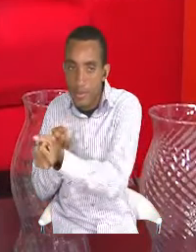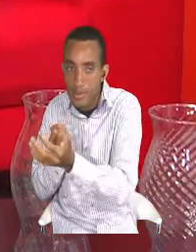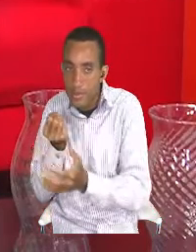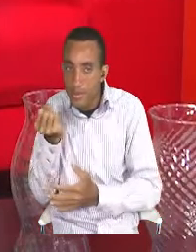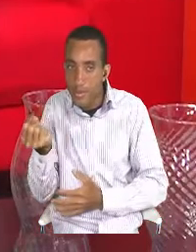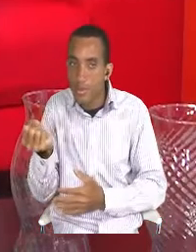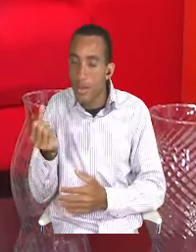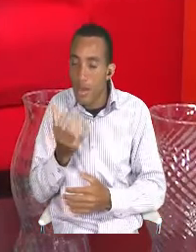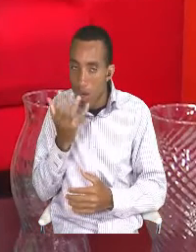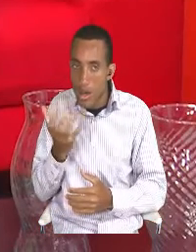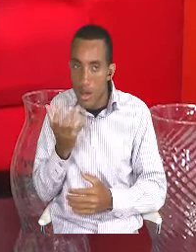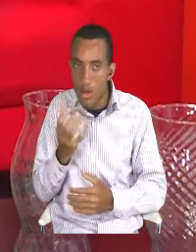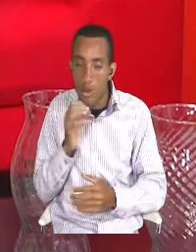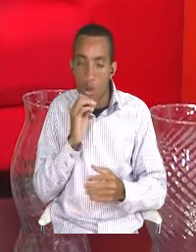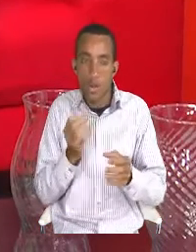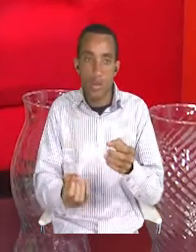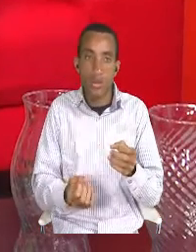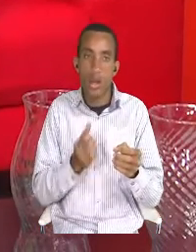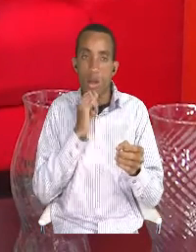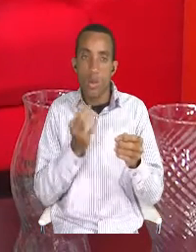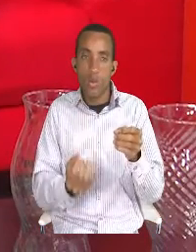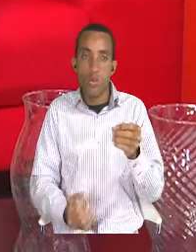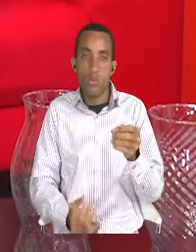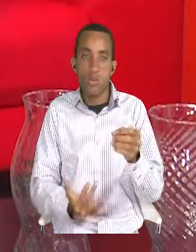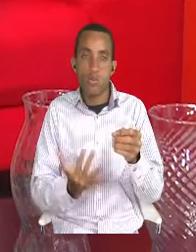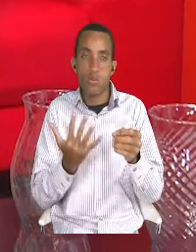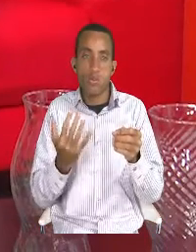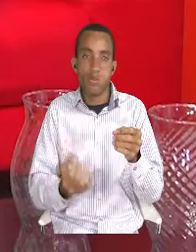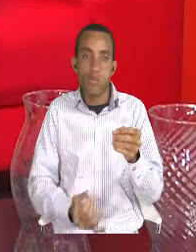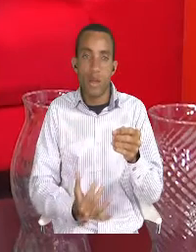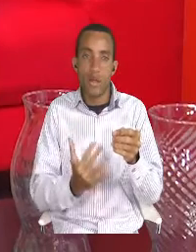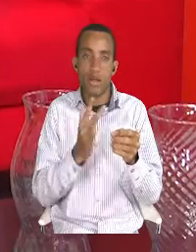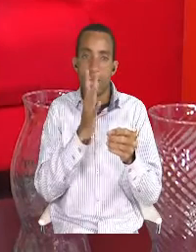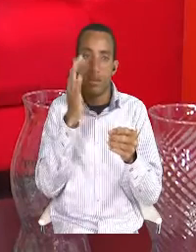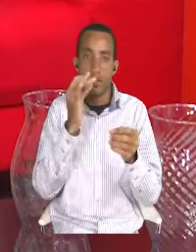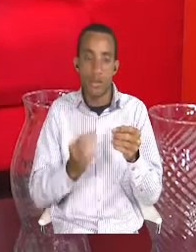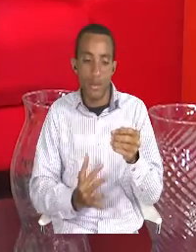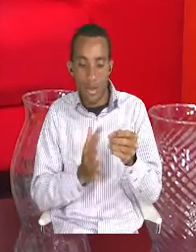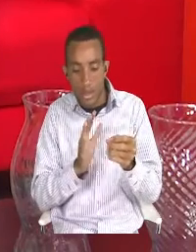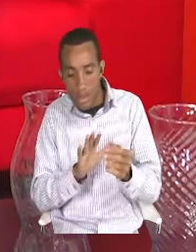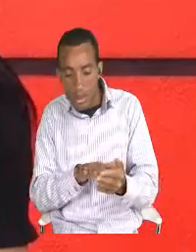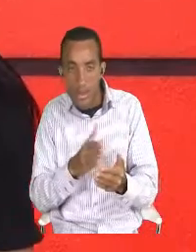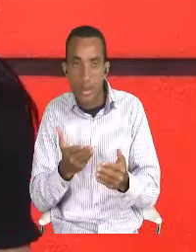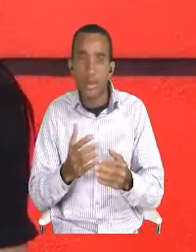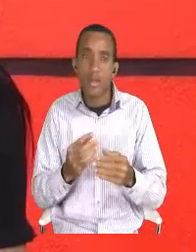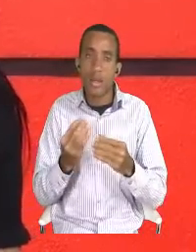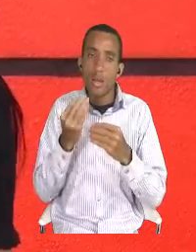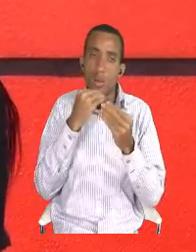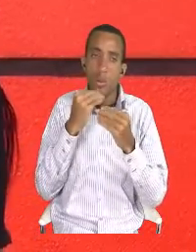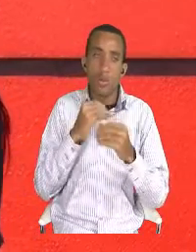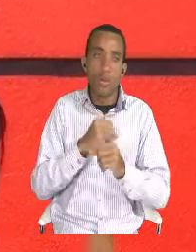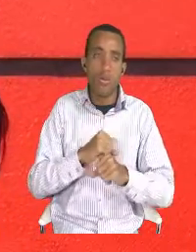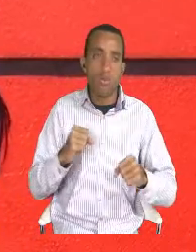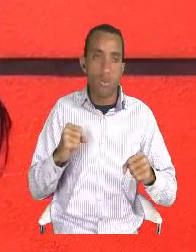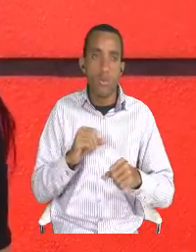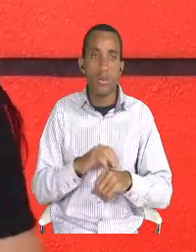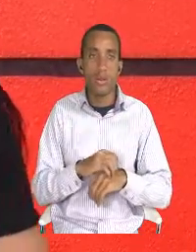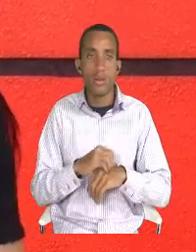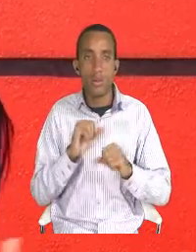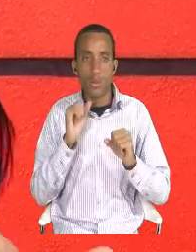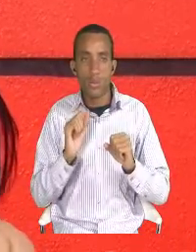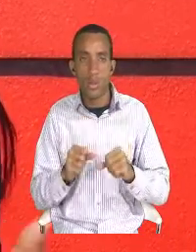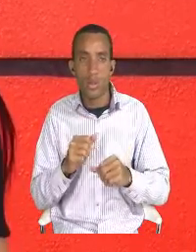Más que todo va encaminado es no hacer dieta ni a cohibirme en que, ay no, no como eso porque me engordo, no, es como buscar la